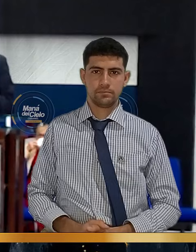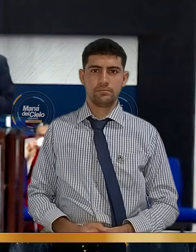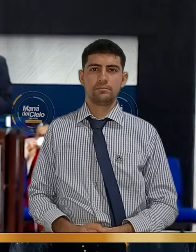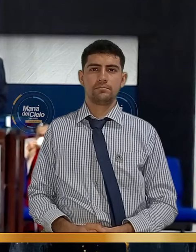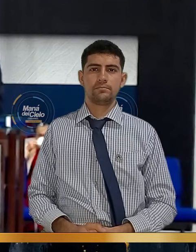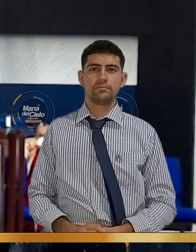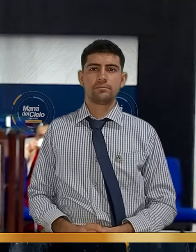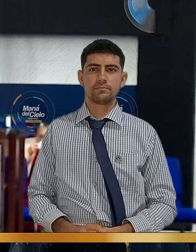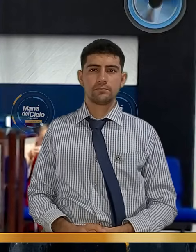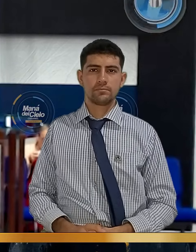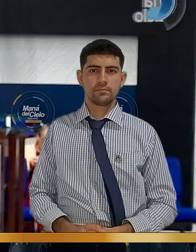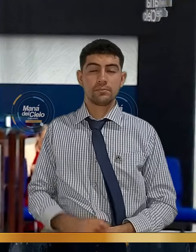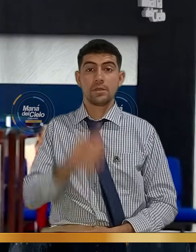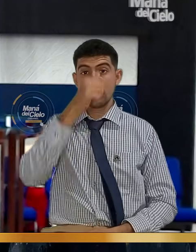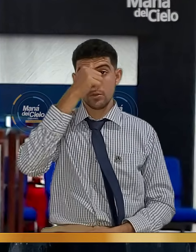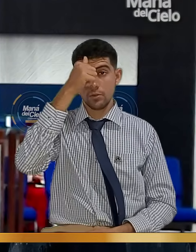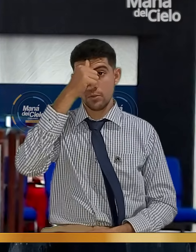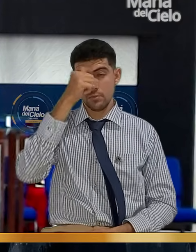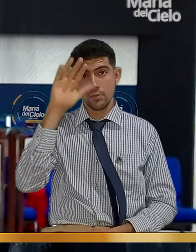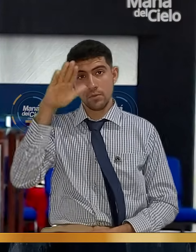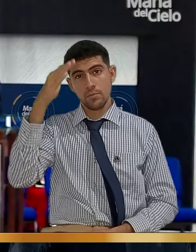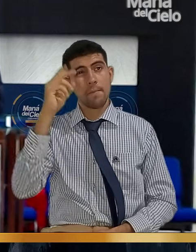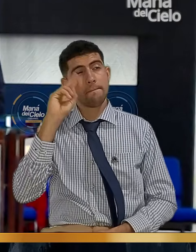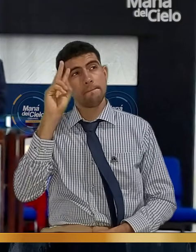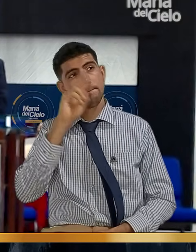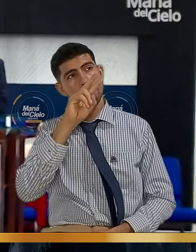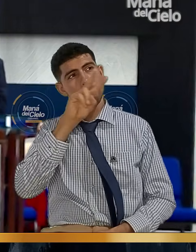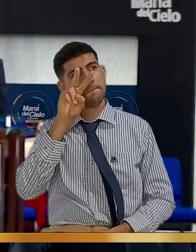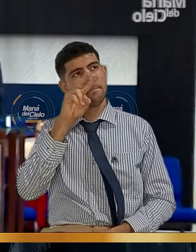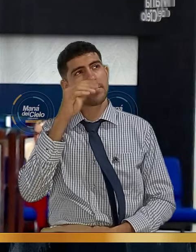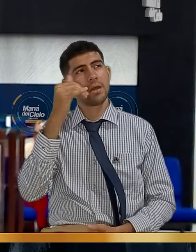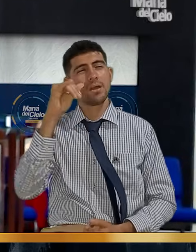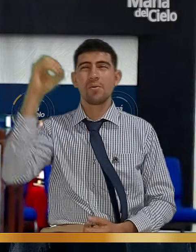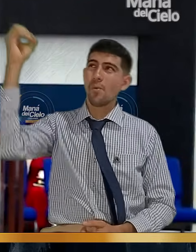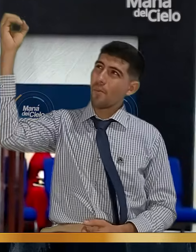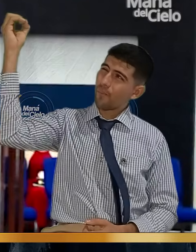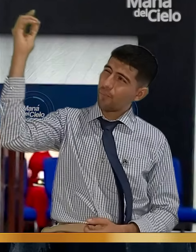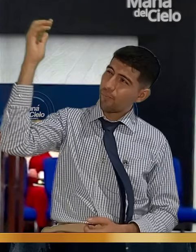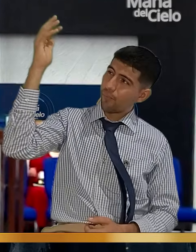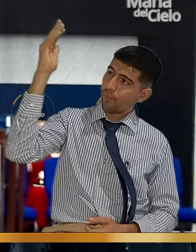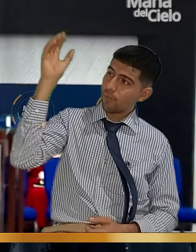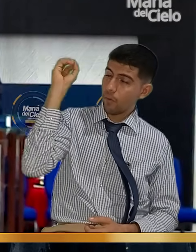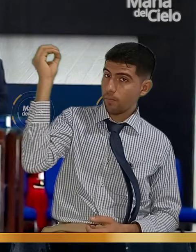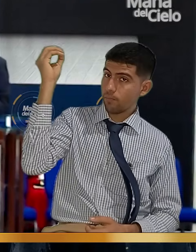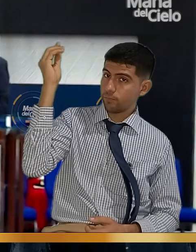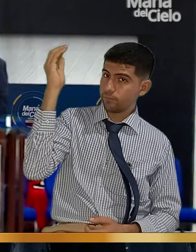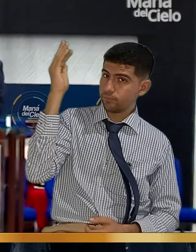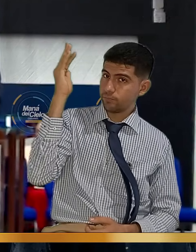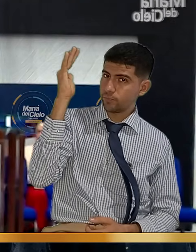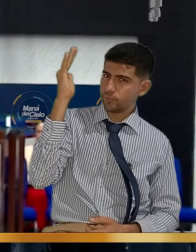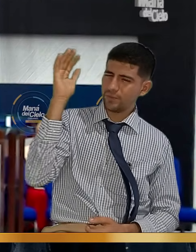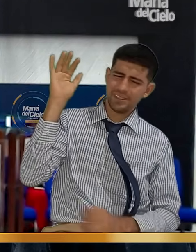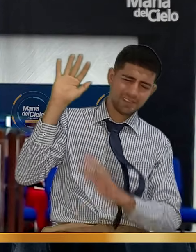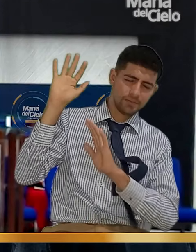que ya se fueron los cuadritos, ahí perdonarán. El domingo ya se van a dar cuenta cuando no les dé